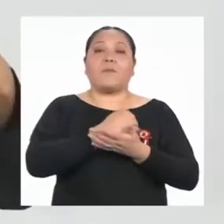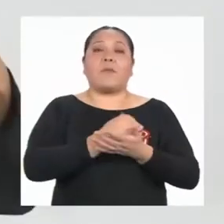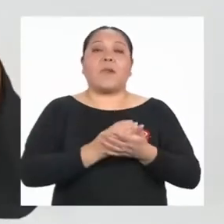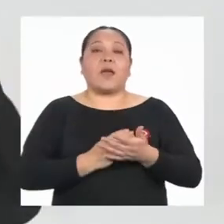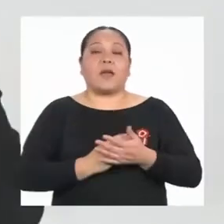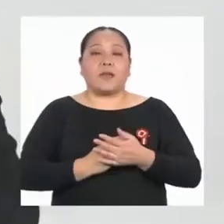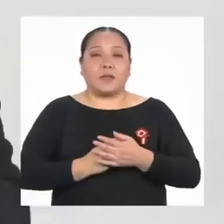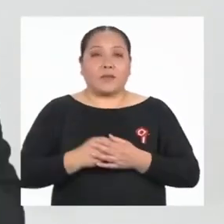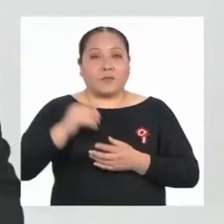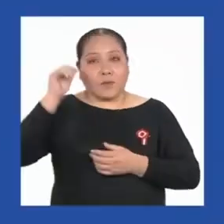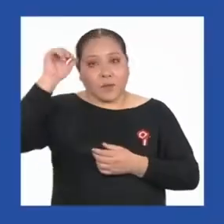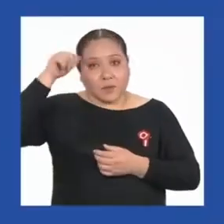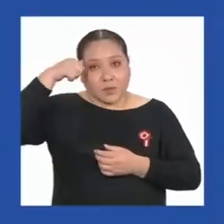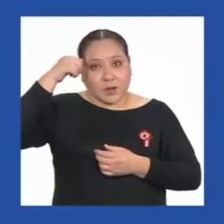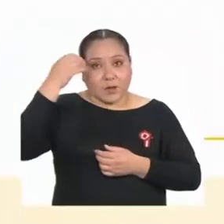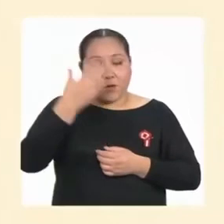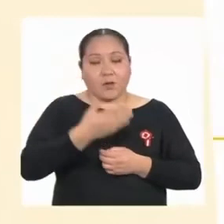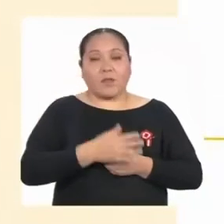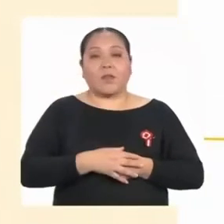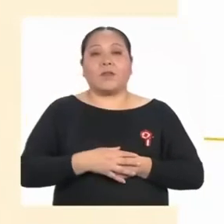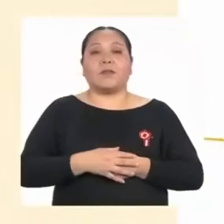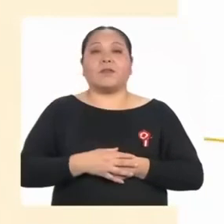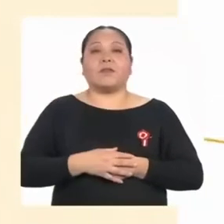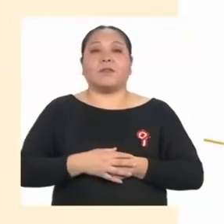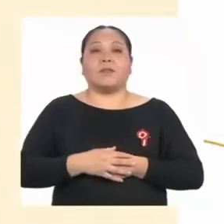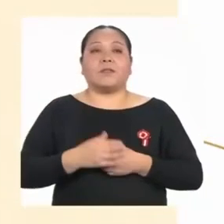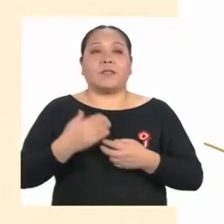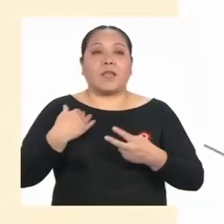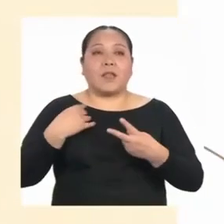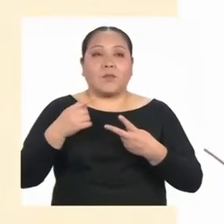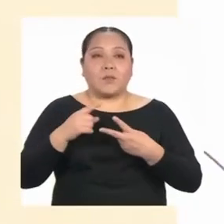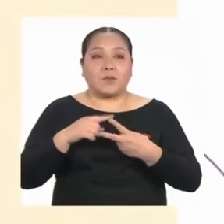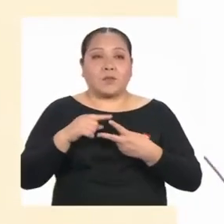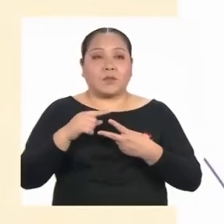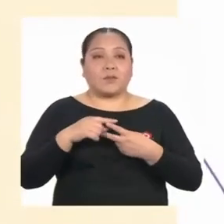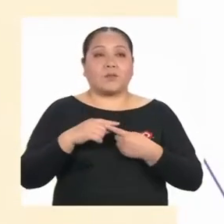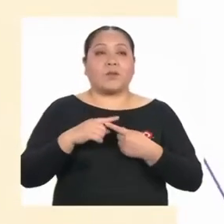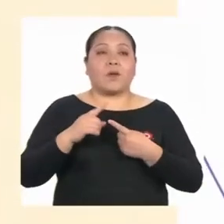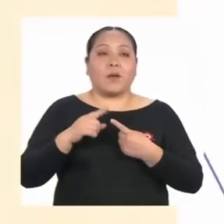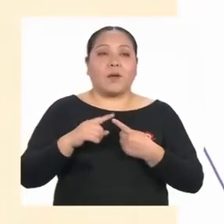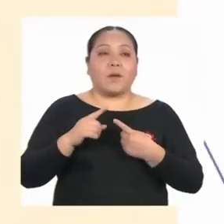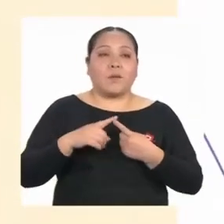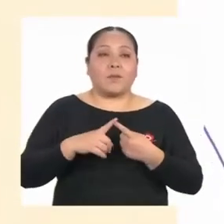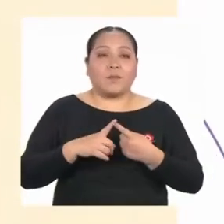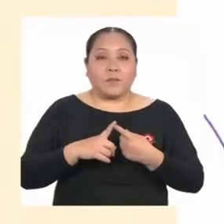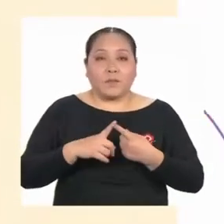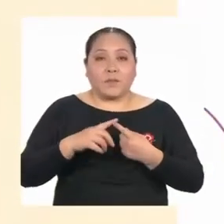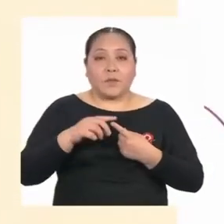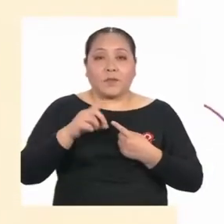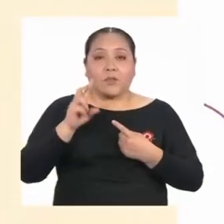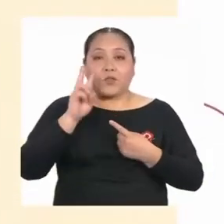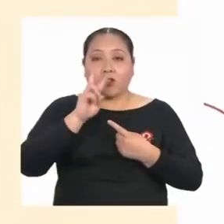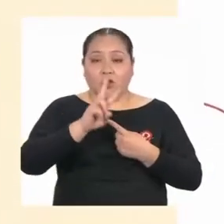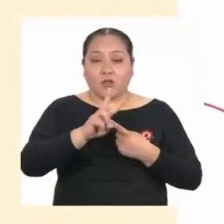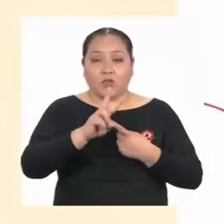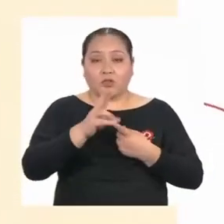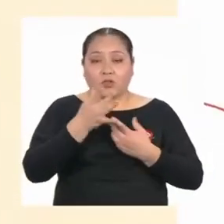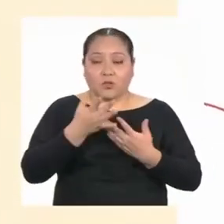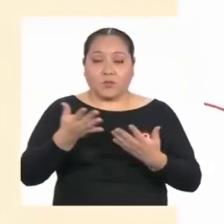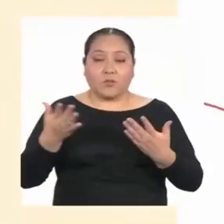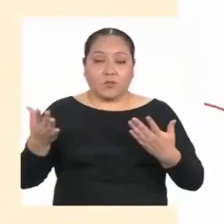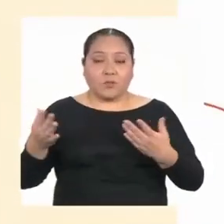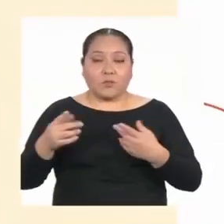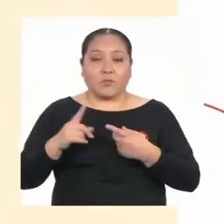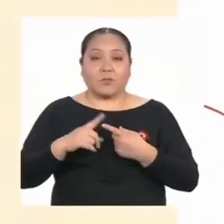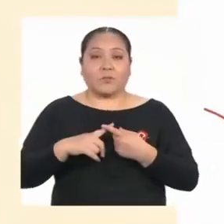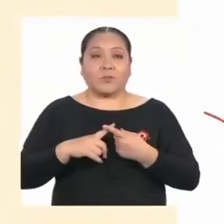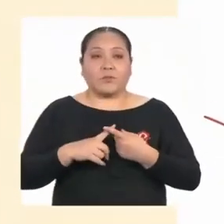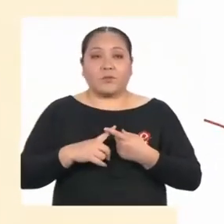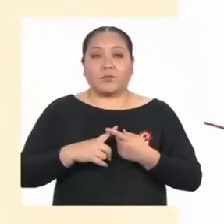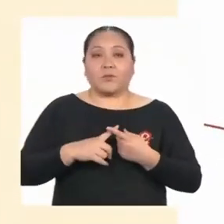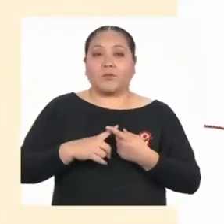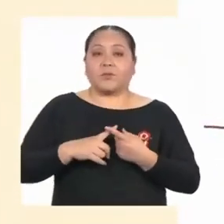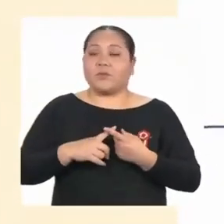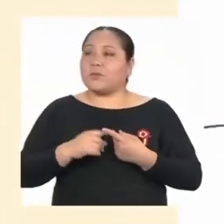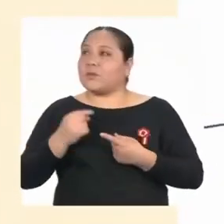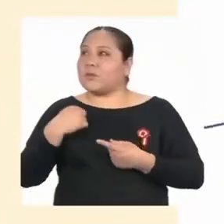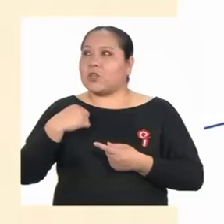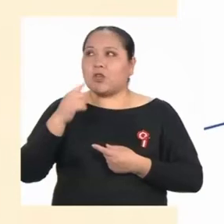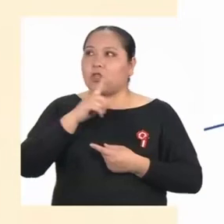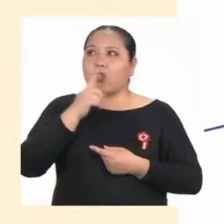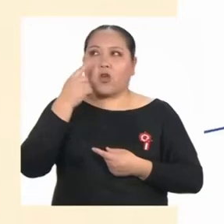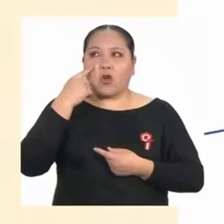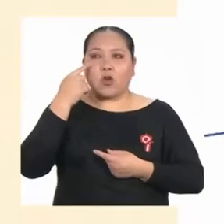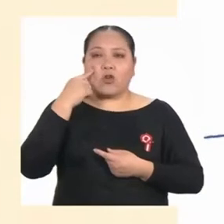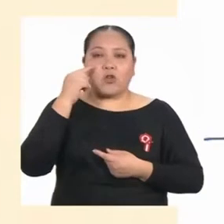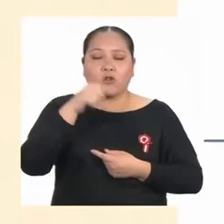a recordarlo. Tenemos la palabra que está compuesta por dos elementos. Pero si yo no conozco